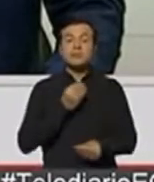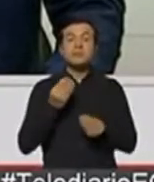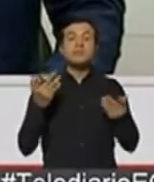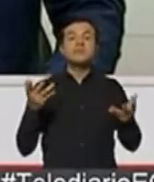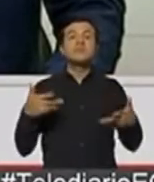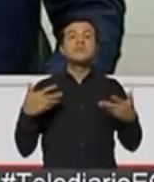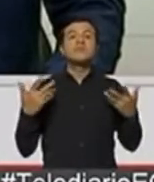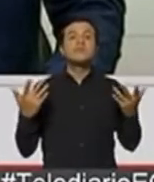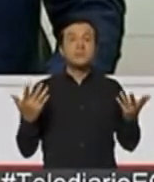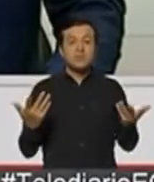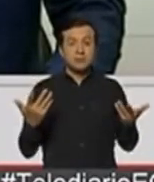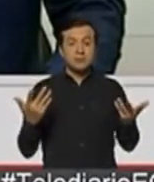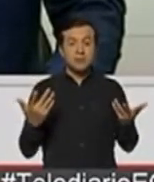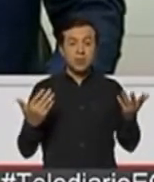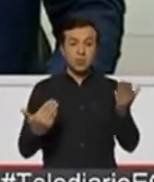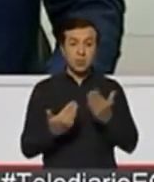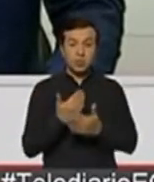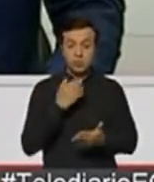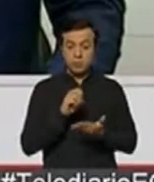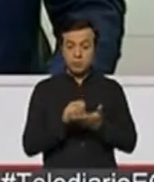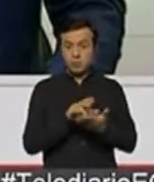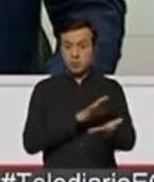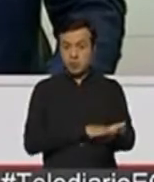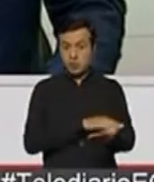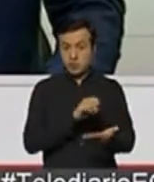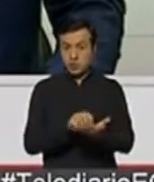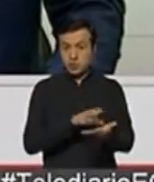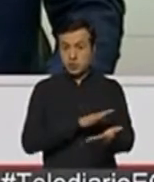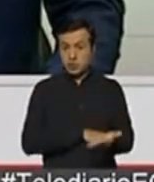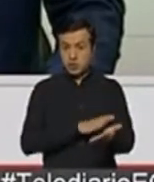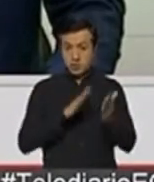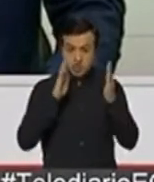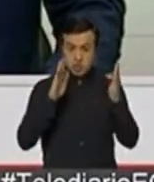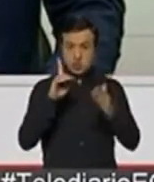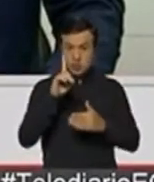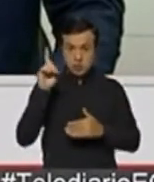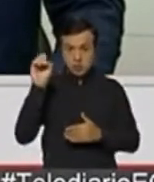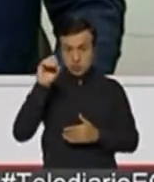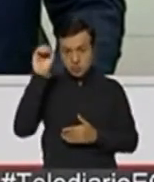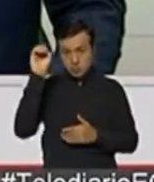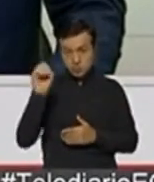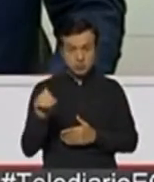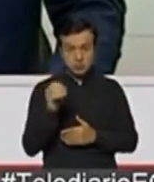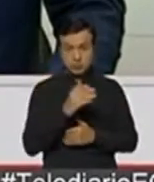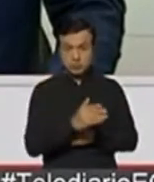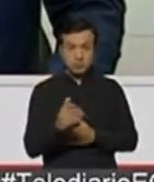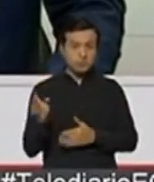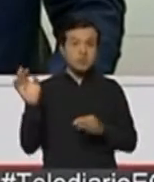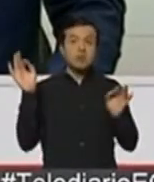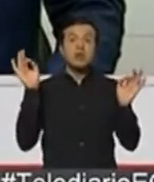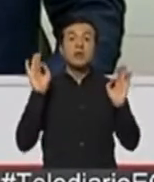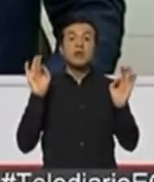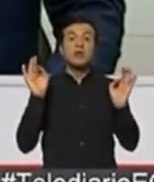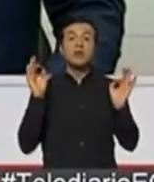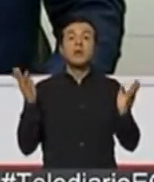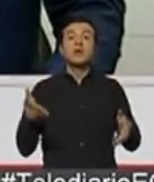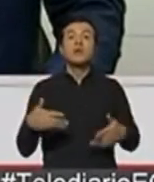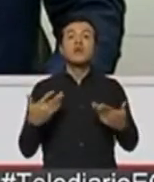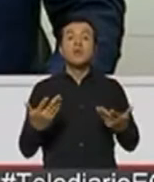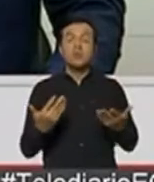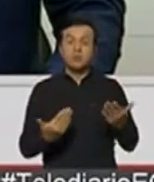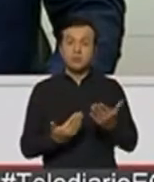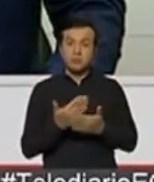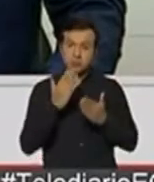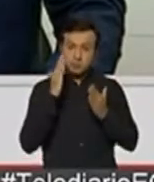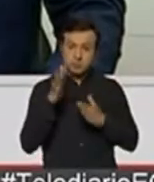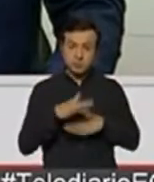se va a desarrollar un proyecto para cubrir casi el 100% de energía a través de energía renovable